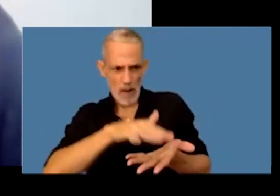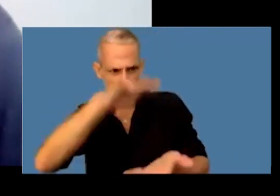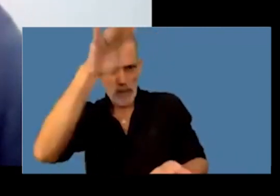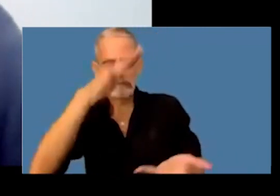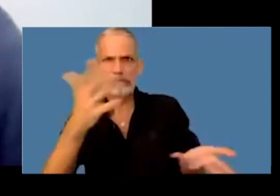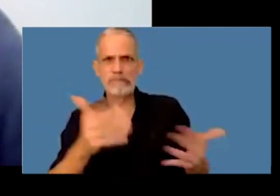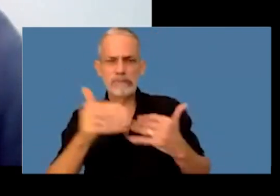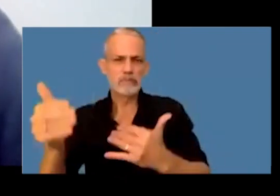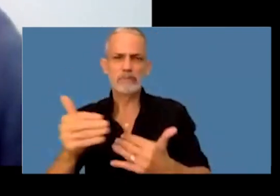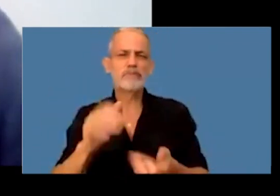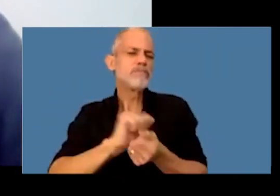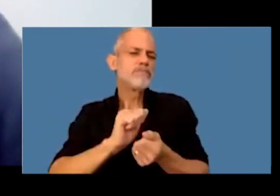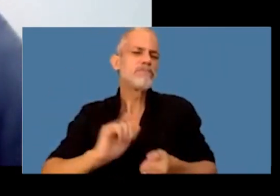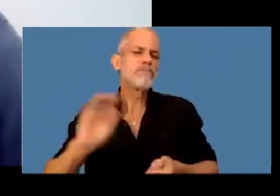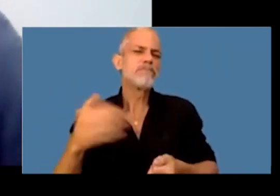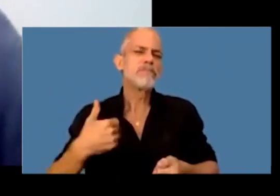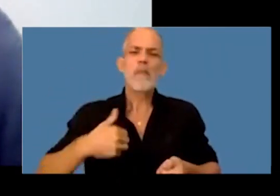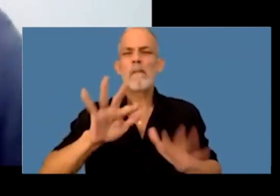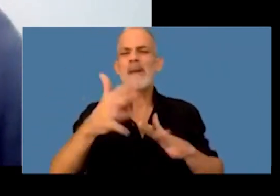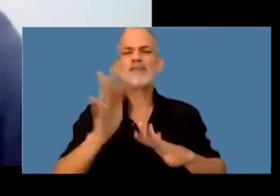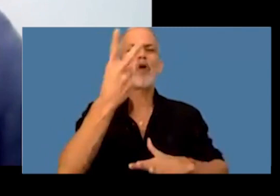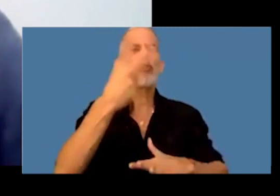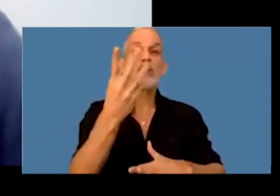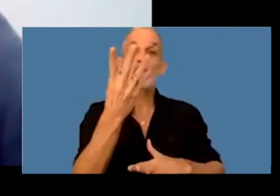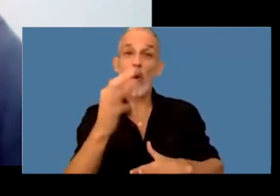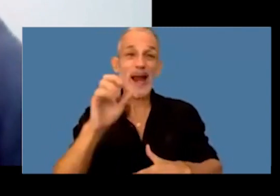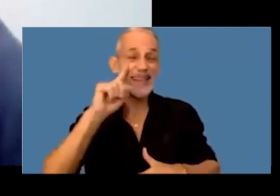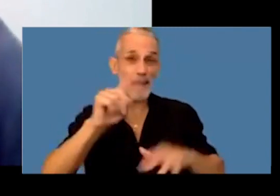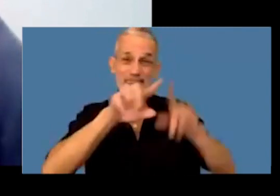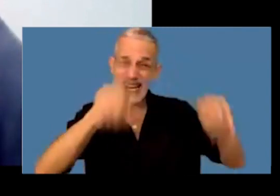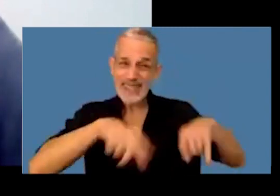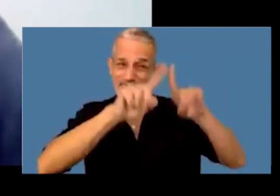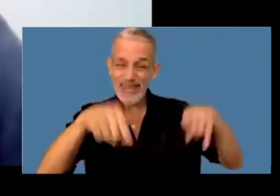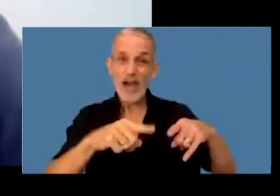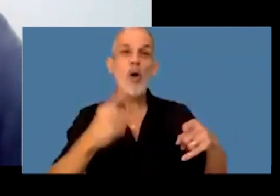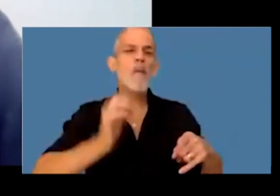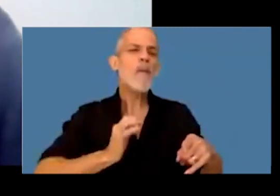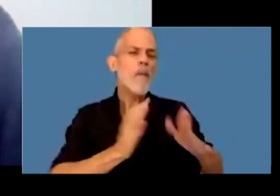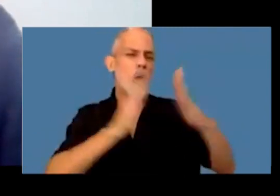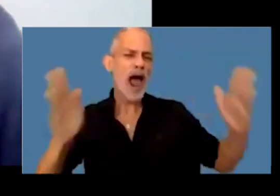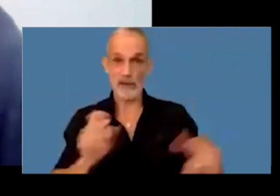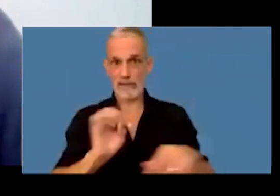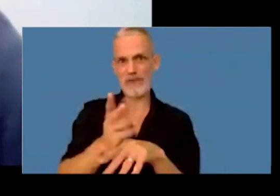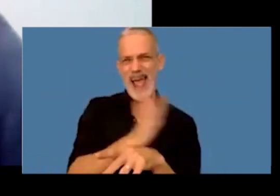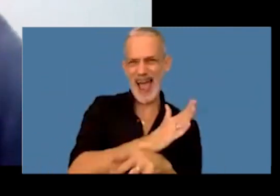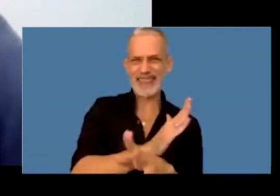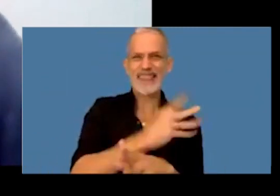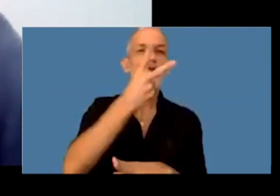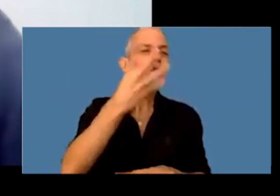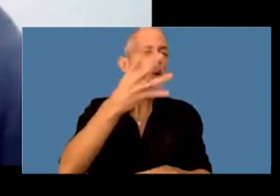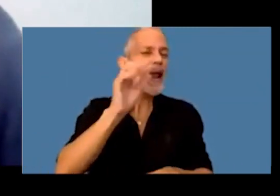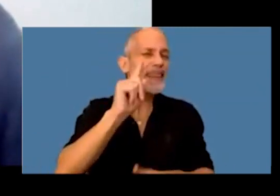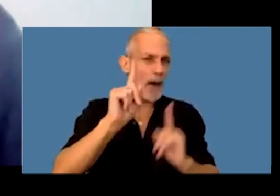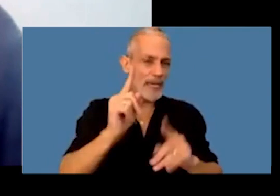el país, o se venían emitiendo cerca de 240.000 certificados de discapacidad por año antes de la pandemia. El año pasado se